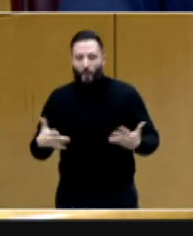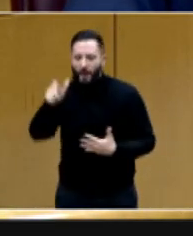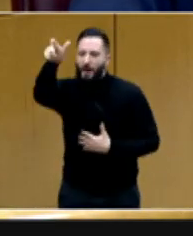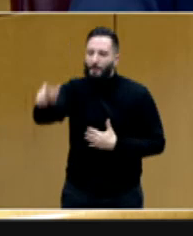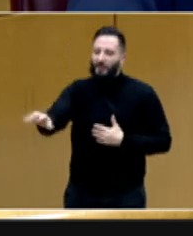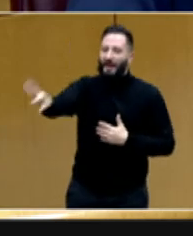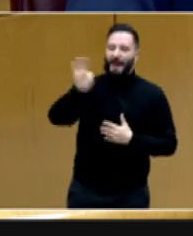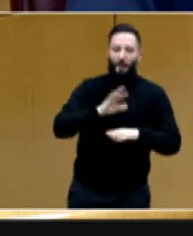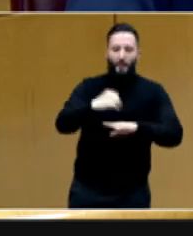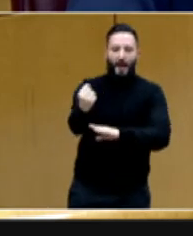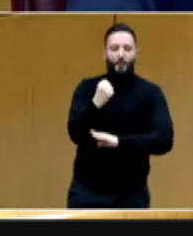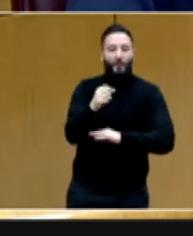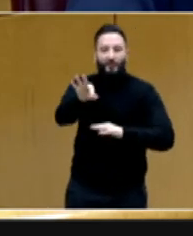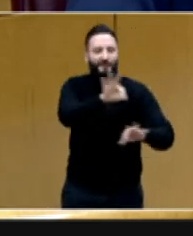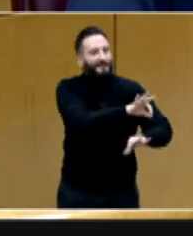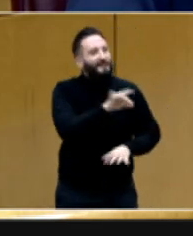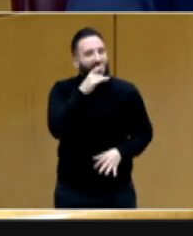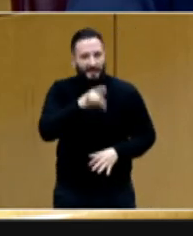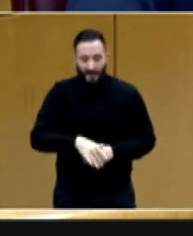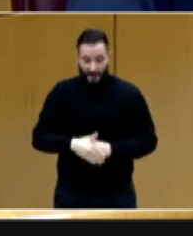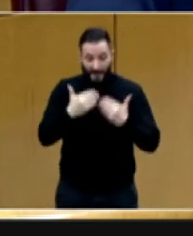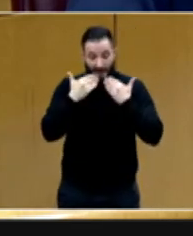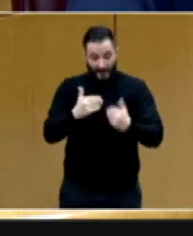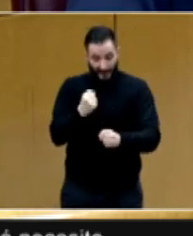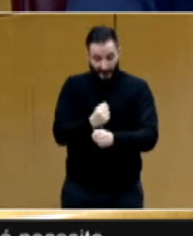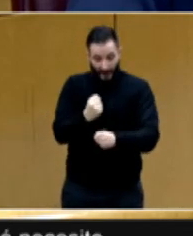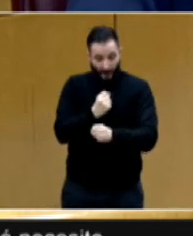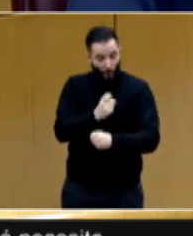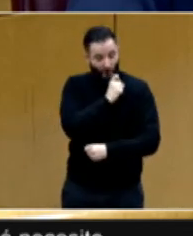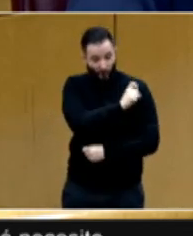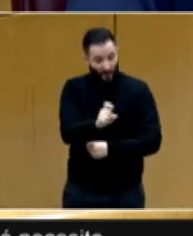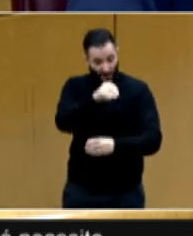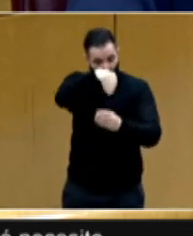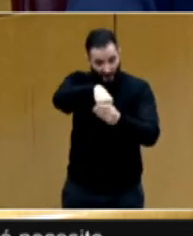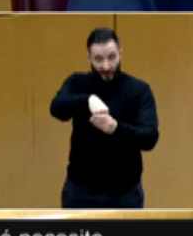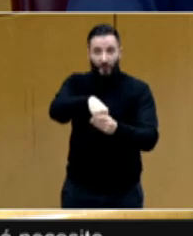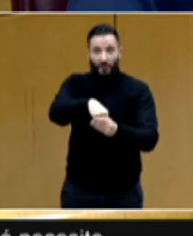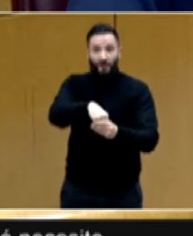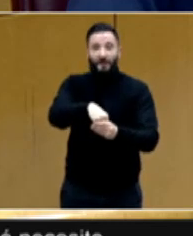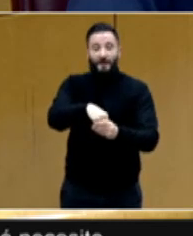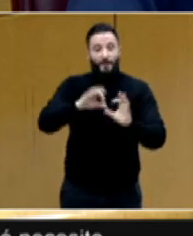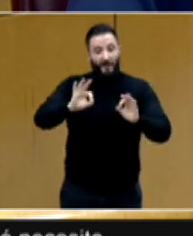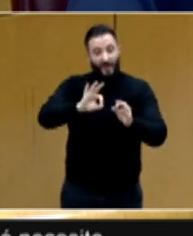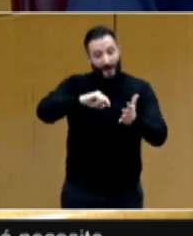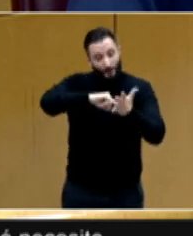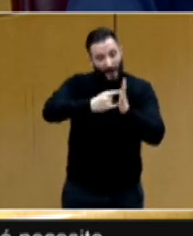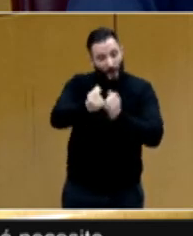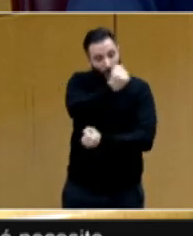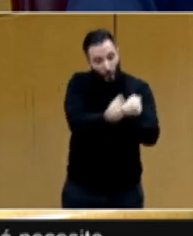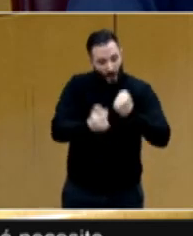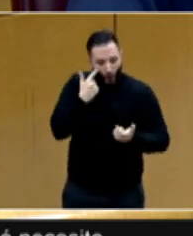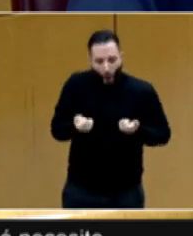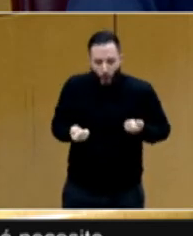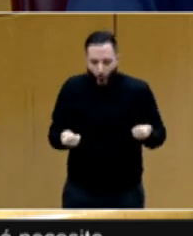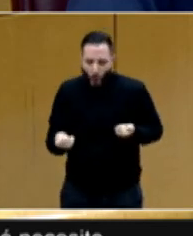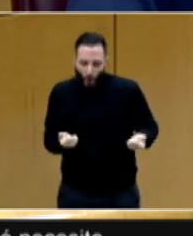para que me dé ese apoyo gracias a todo el trabajo que he realizado en la fundación tanto en el plano económico aprender a controlar mis gastos